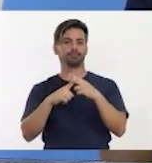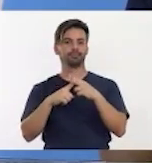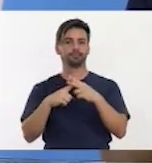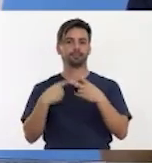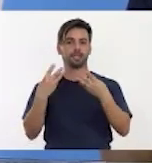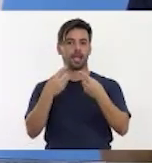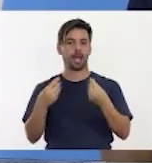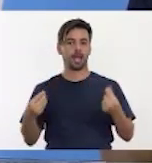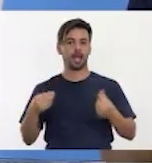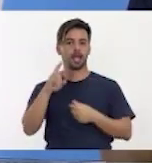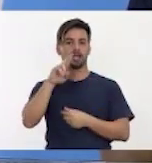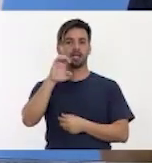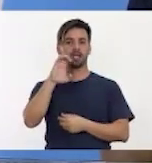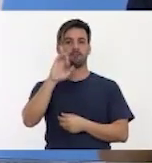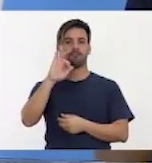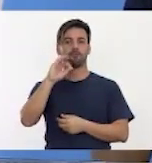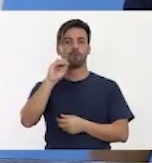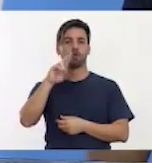su significado,